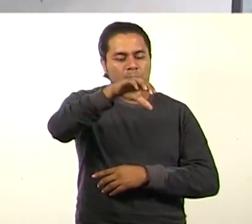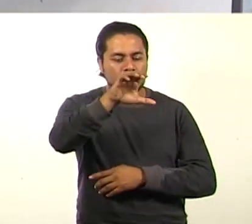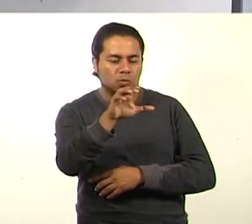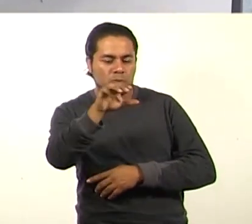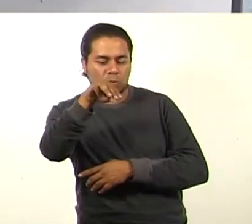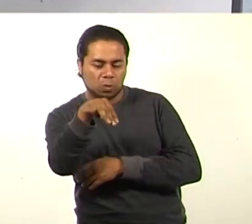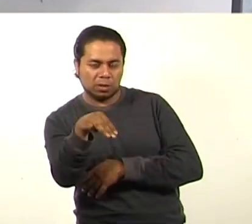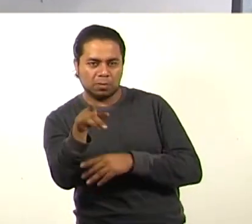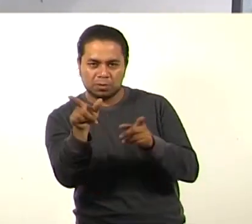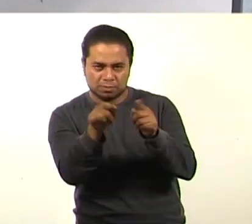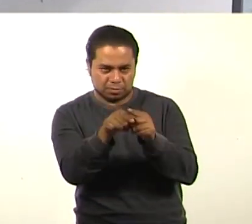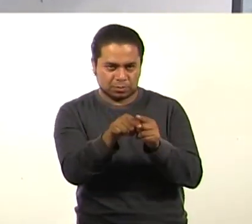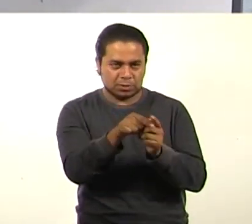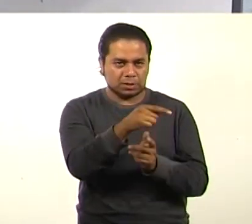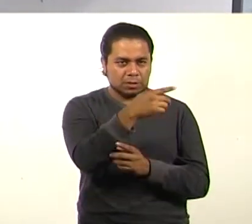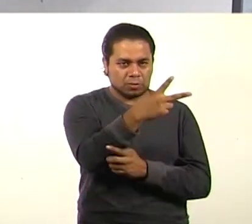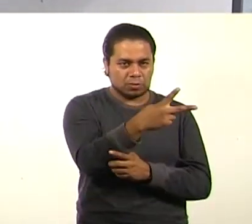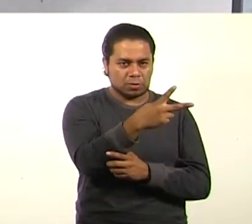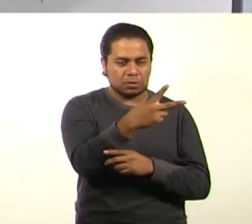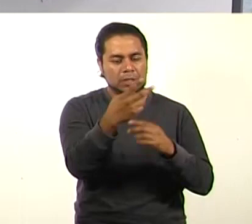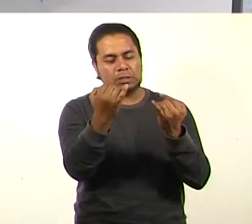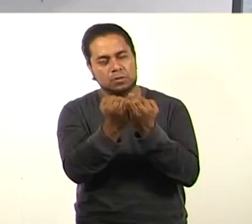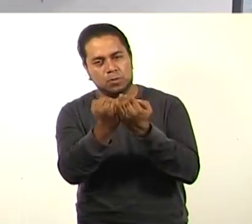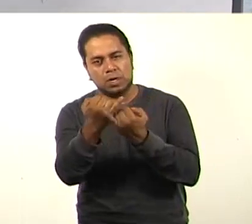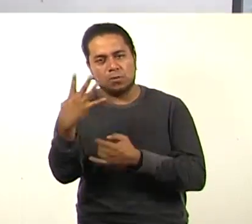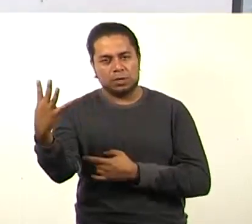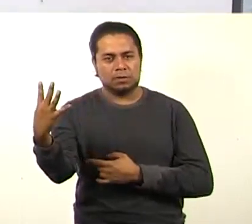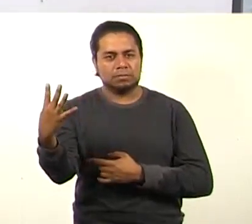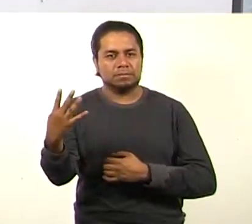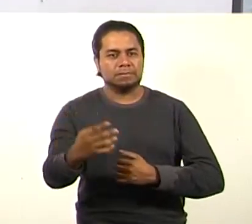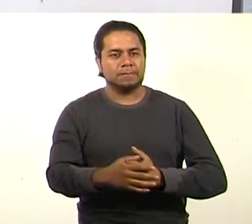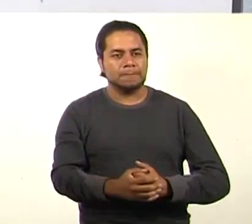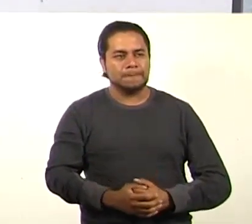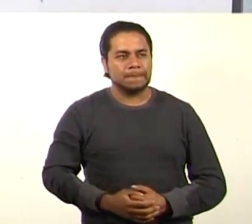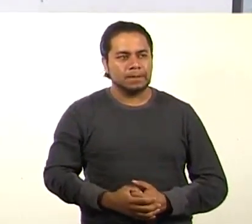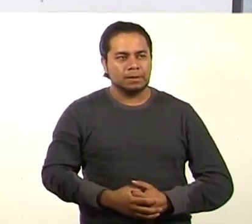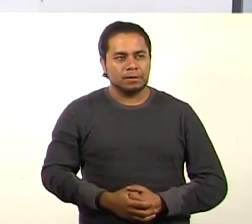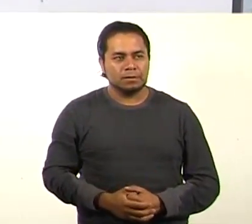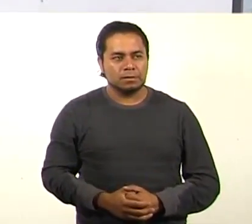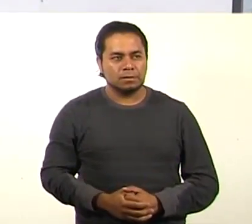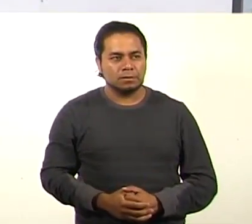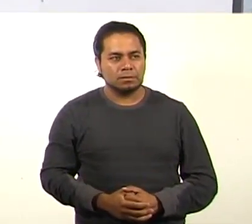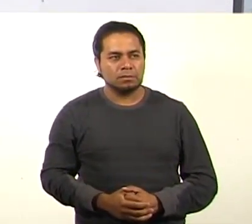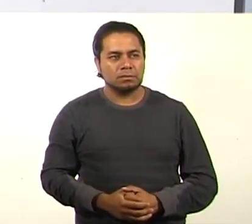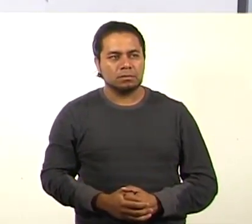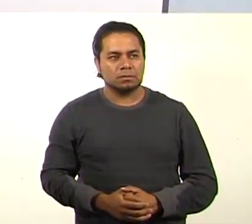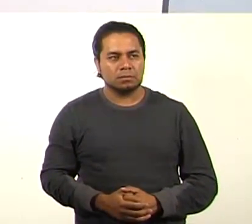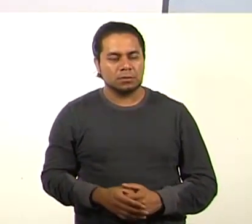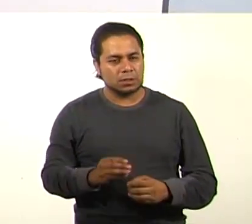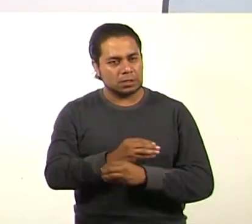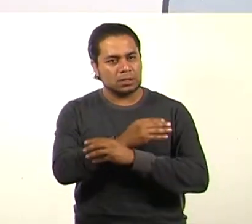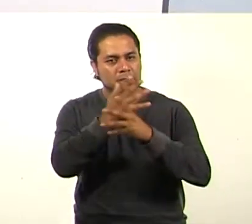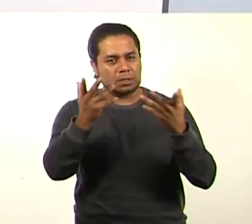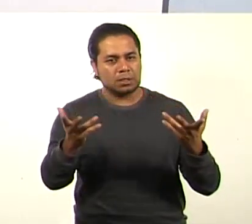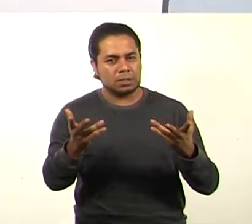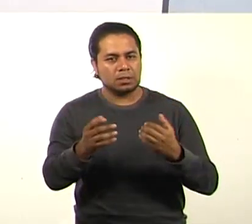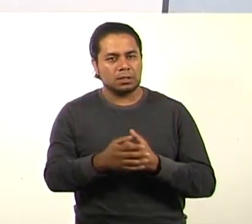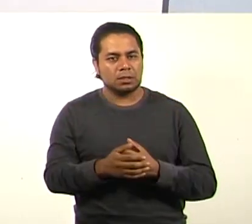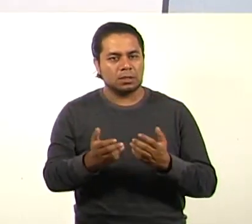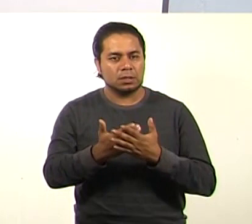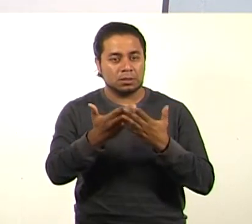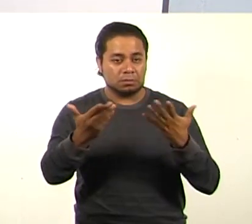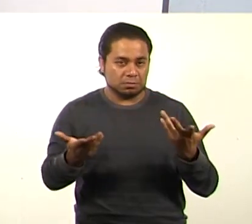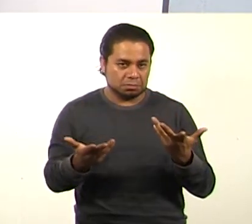múltiplo de 2 es igual a 4. ¿Sí? Clarísimo. Ahora vamos a hacer un ejemplo un